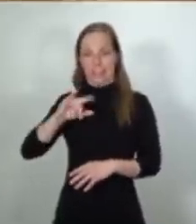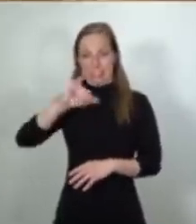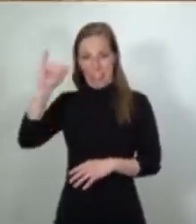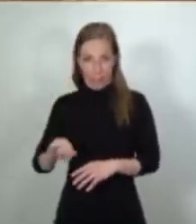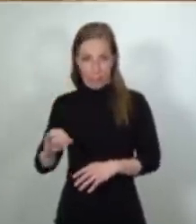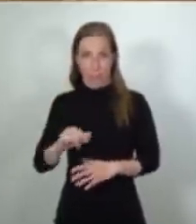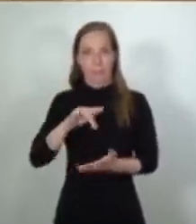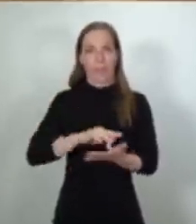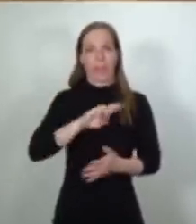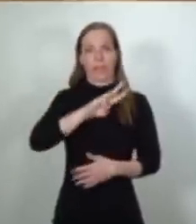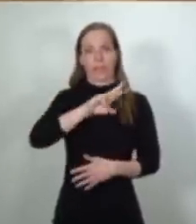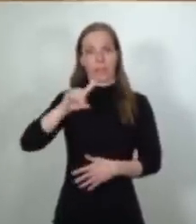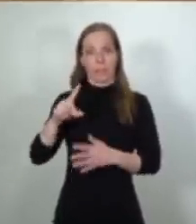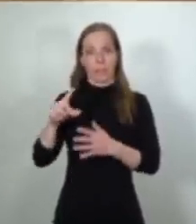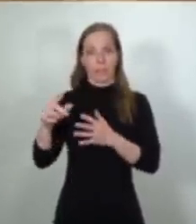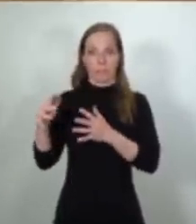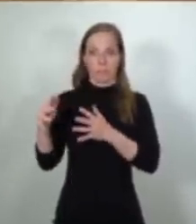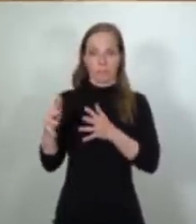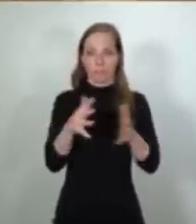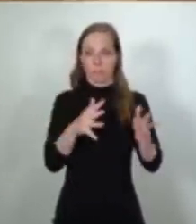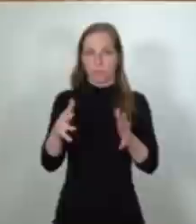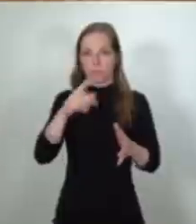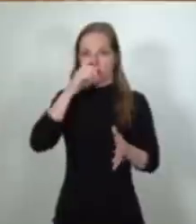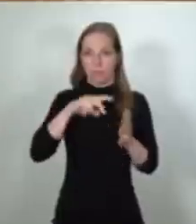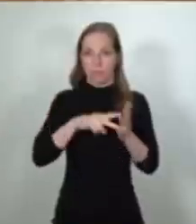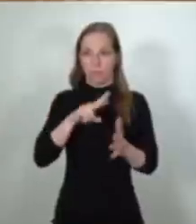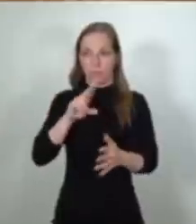2021, Felipe Rey.